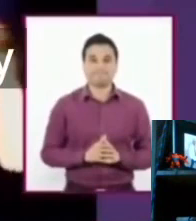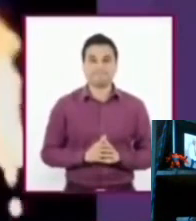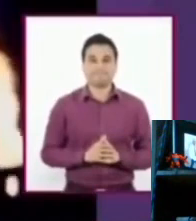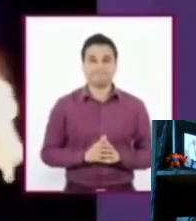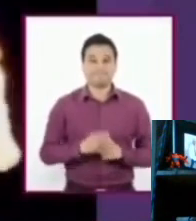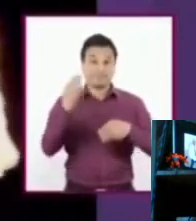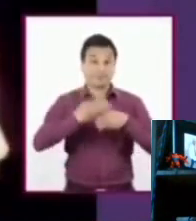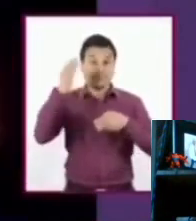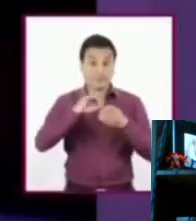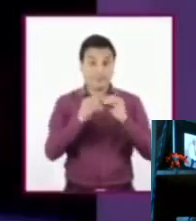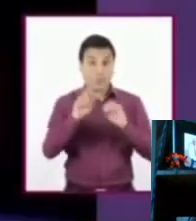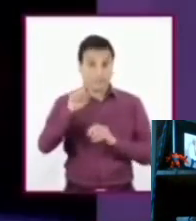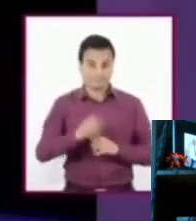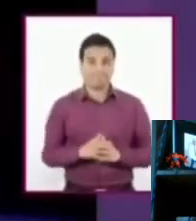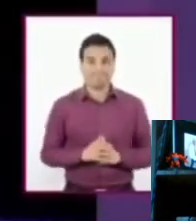tengo